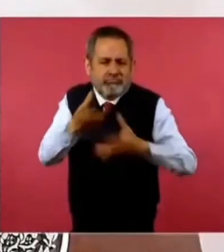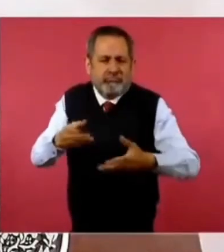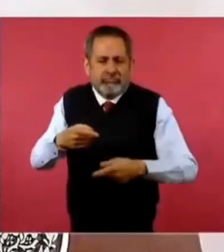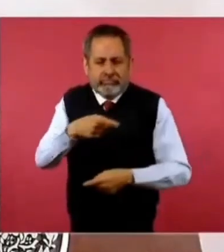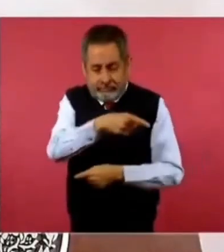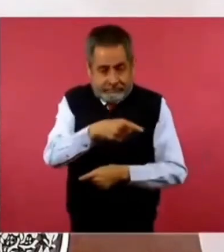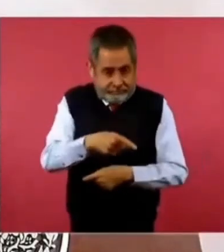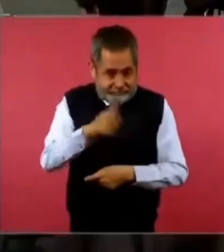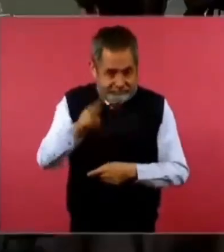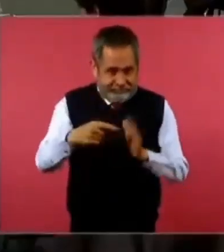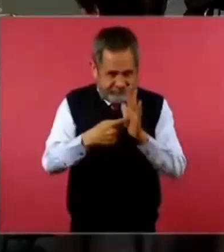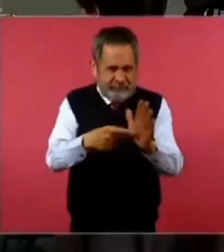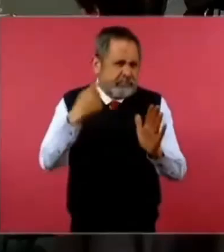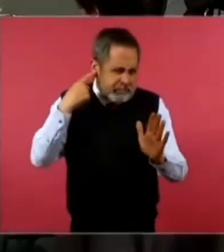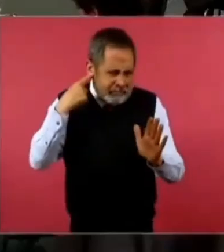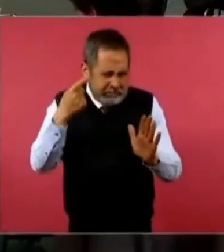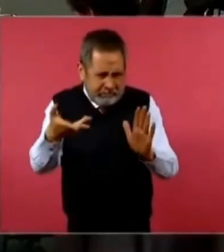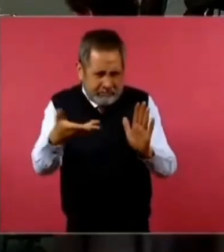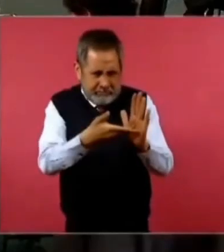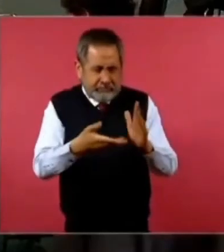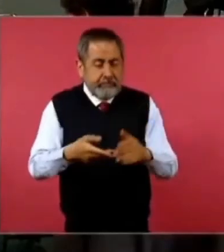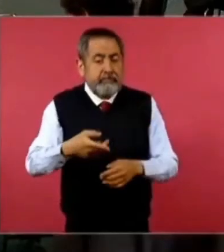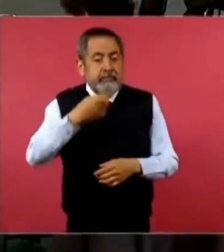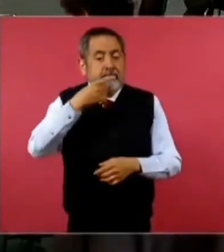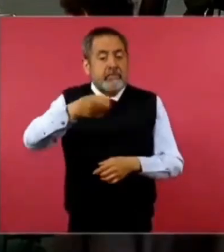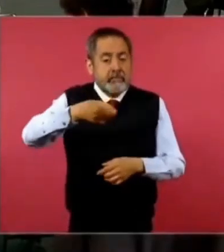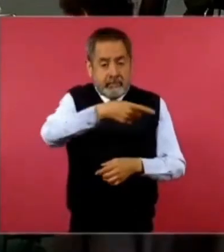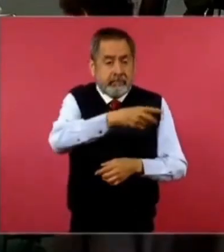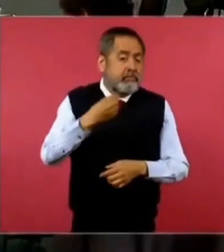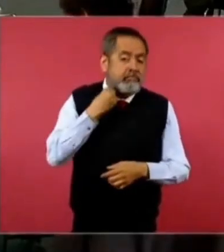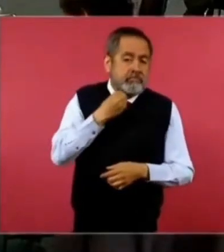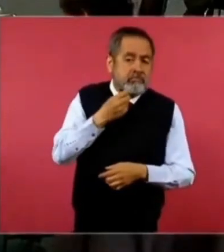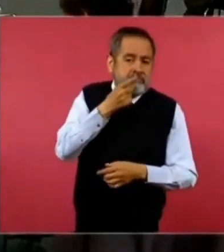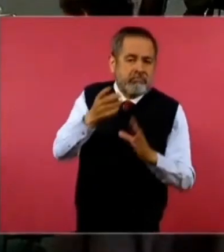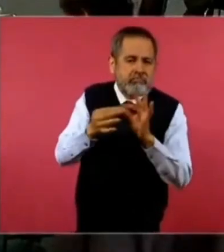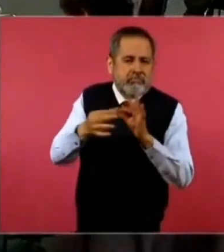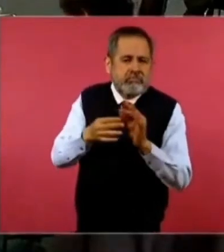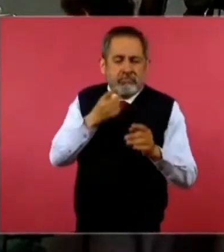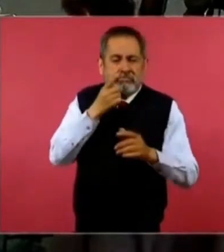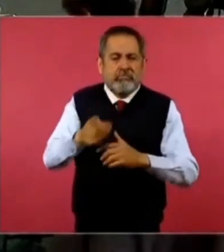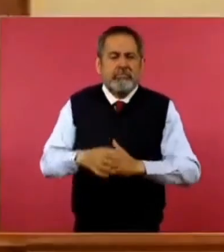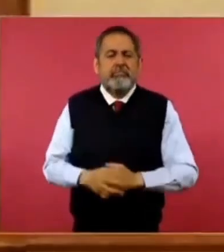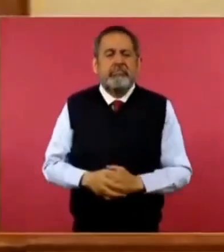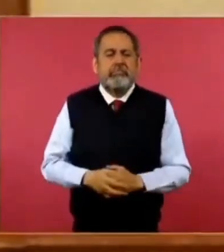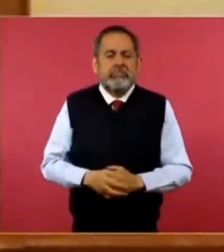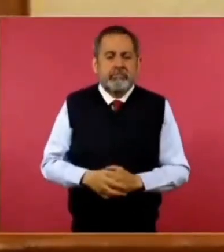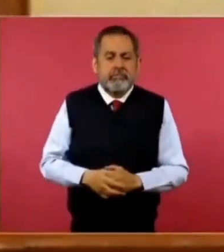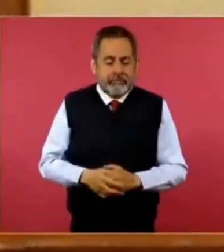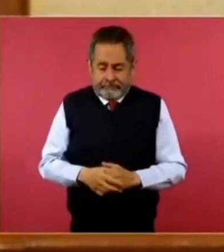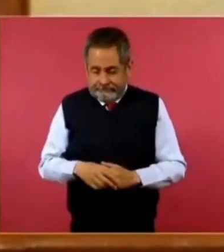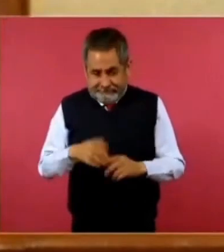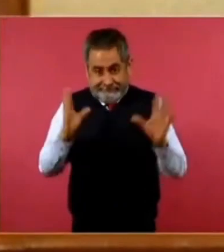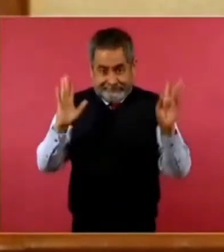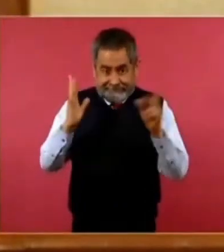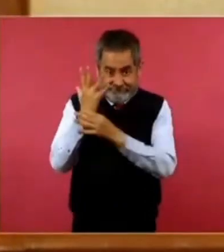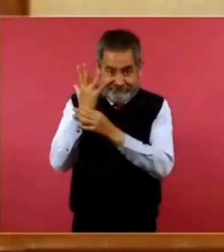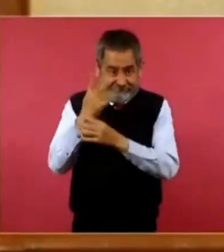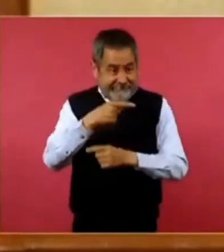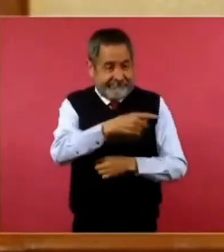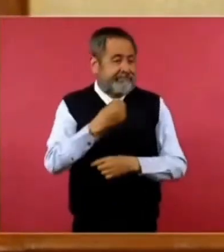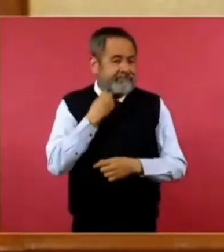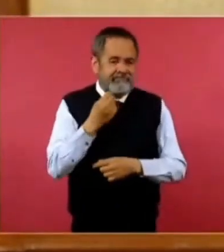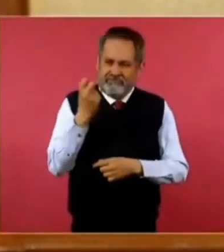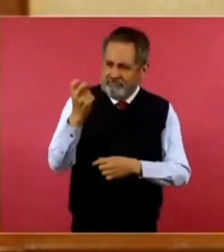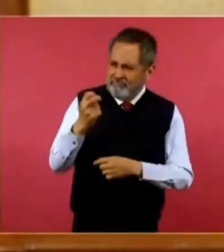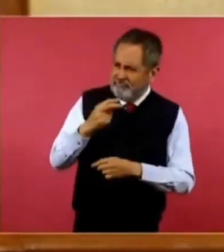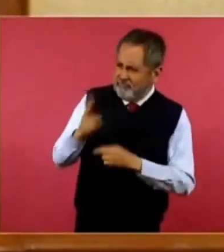O sea, escúchala. Dice el abogado, dice, esto lo vamos a